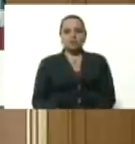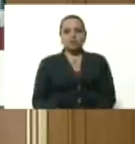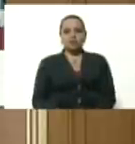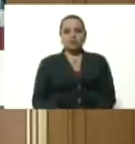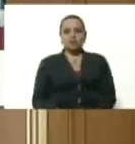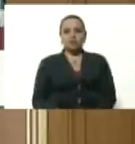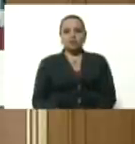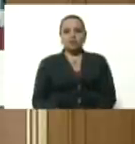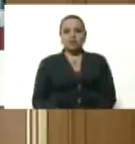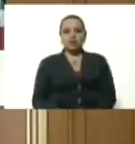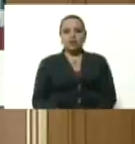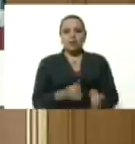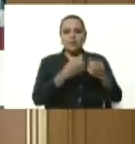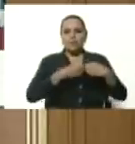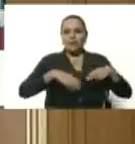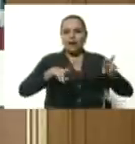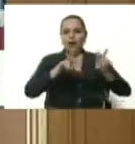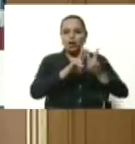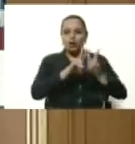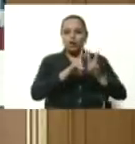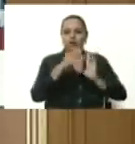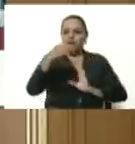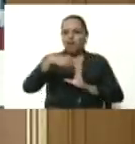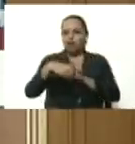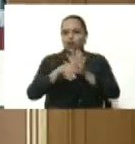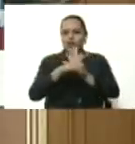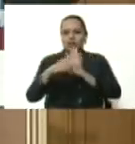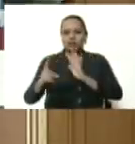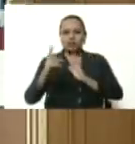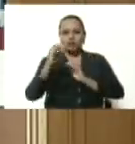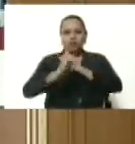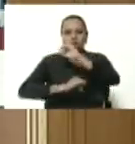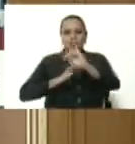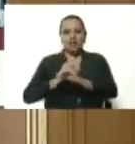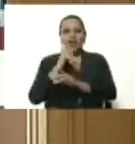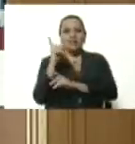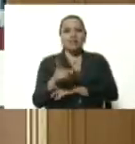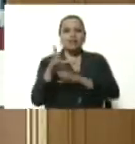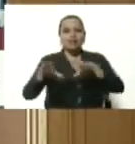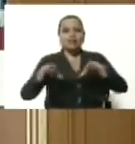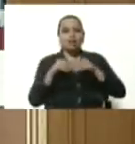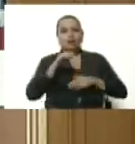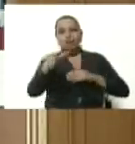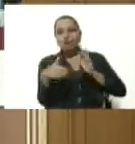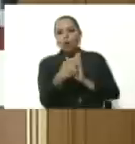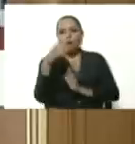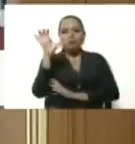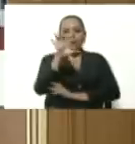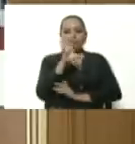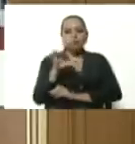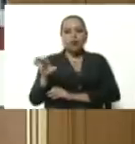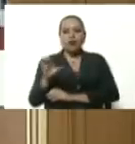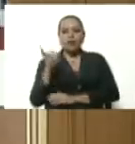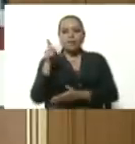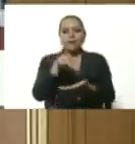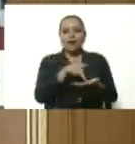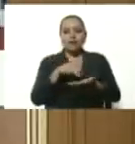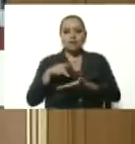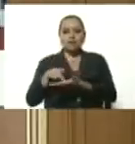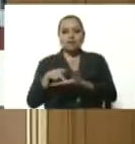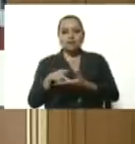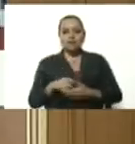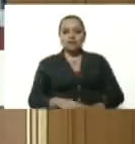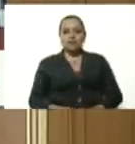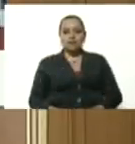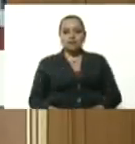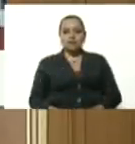principio general del derecho internacional, que deben ser acatados por todos los países que hacen parte del